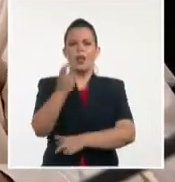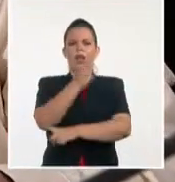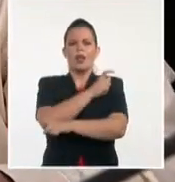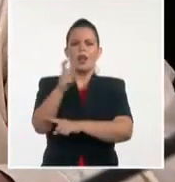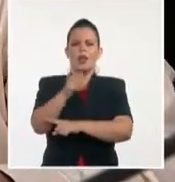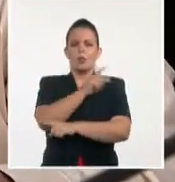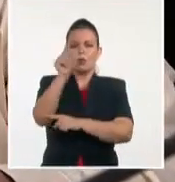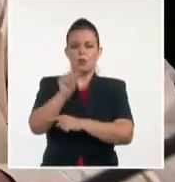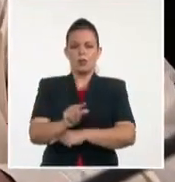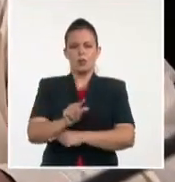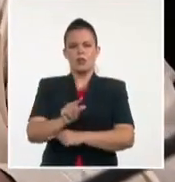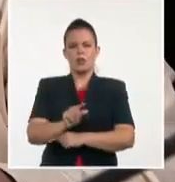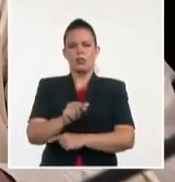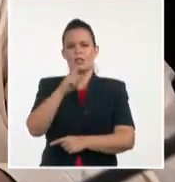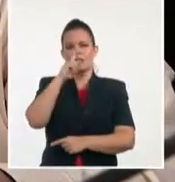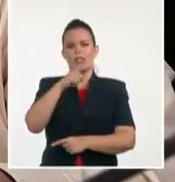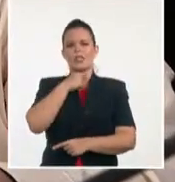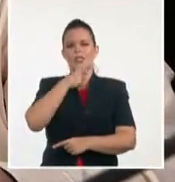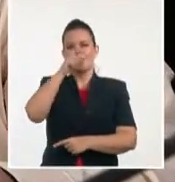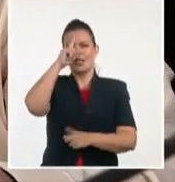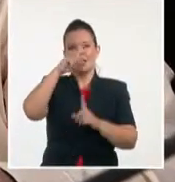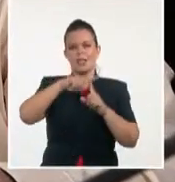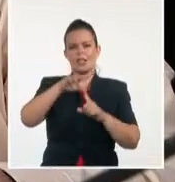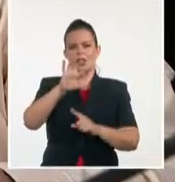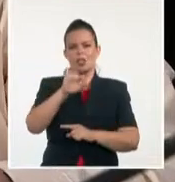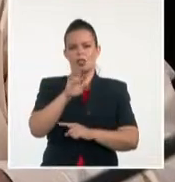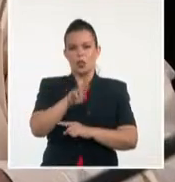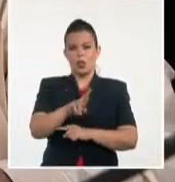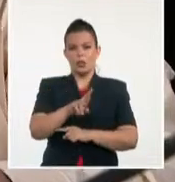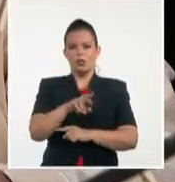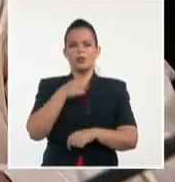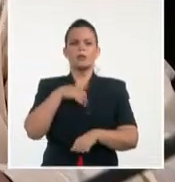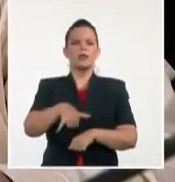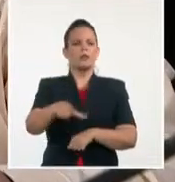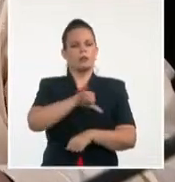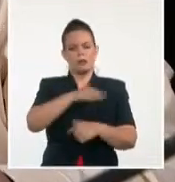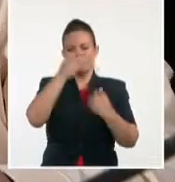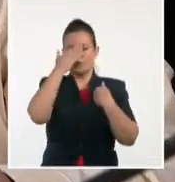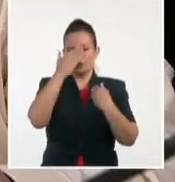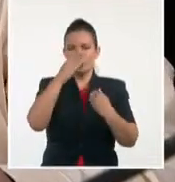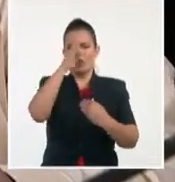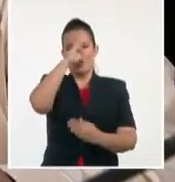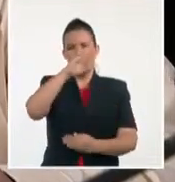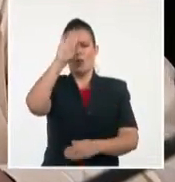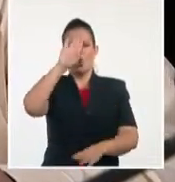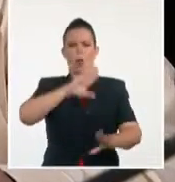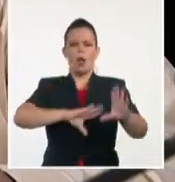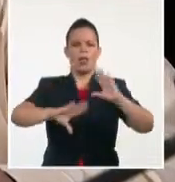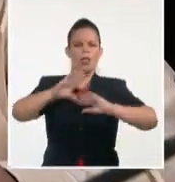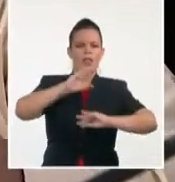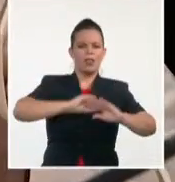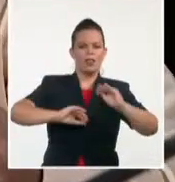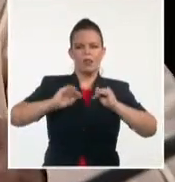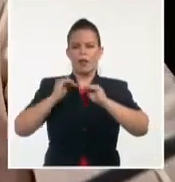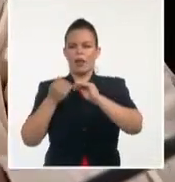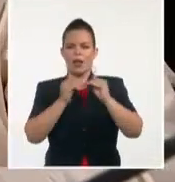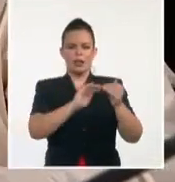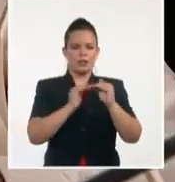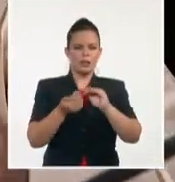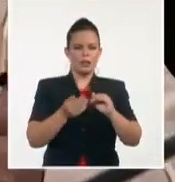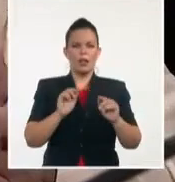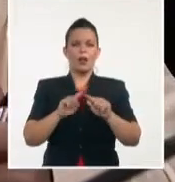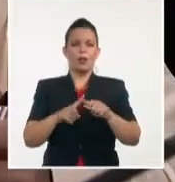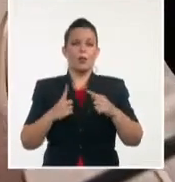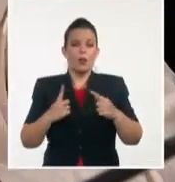Prado y a Cuba Debate en particular también por este artículo que además ha hecho una reseña